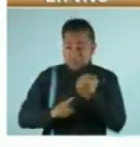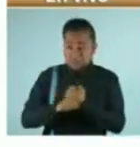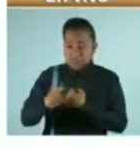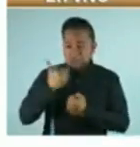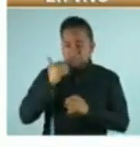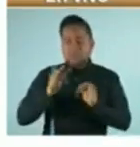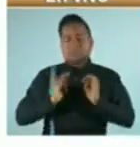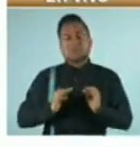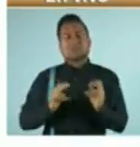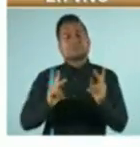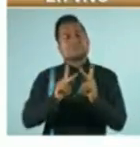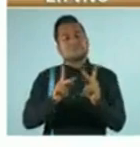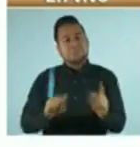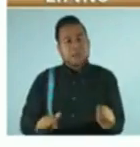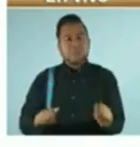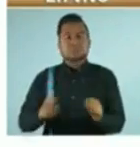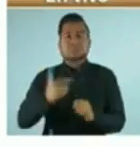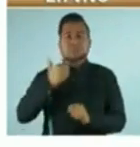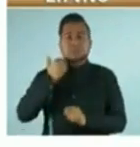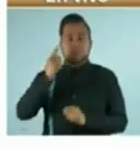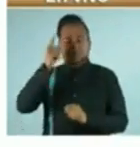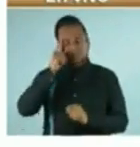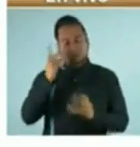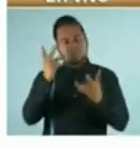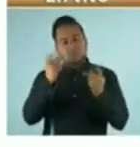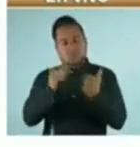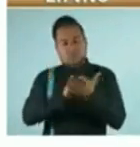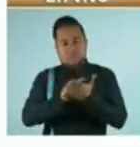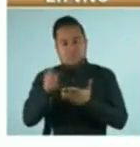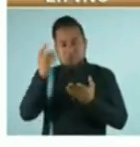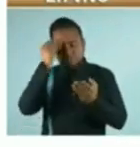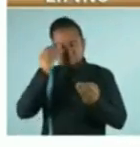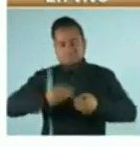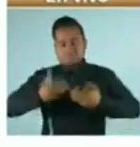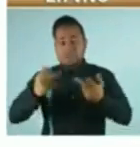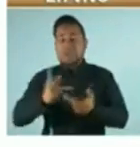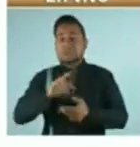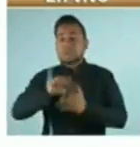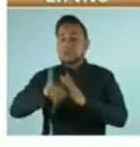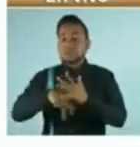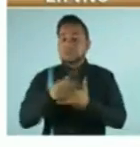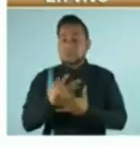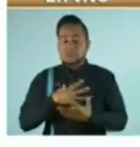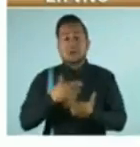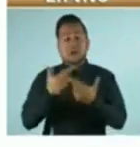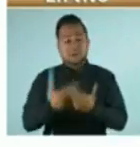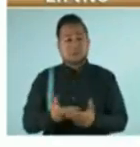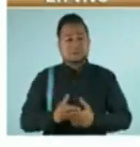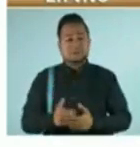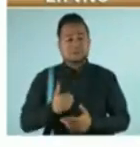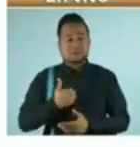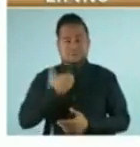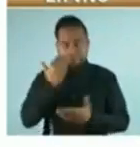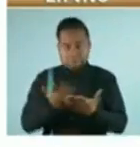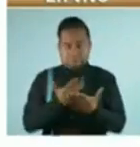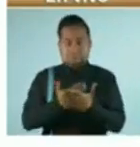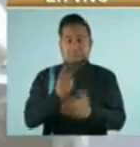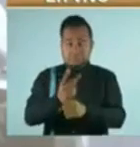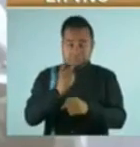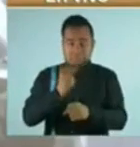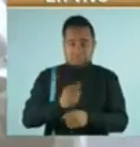estar ahí descansando, quieres estar ahí meditando, San José del Pacífico tiene eso. Entonces, yo les pido y les